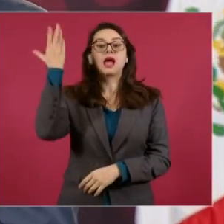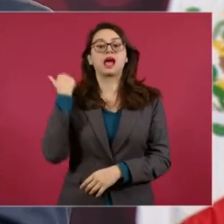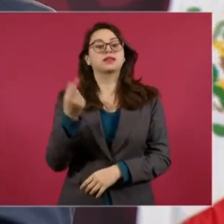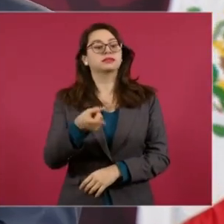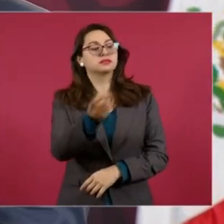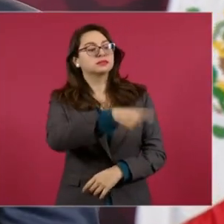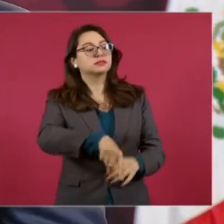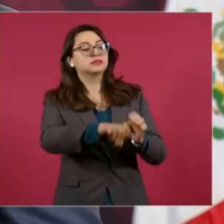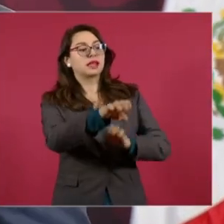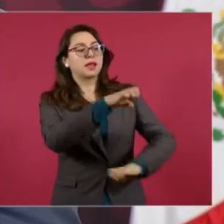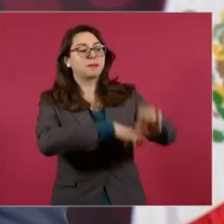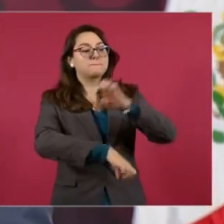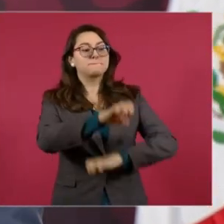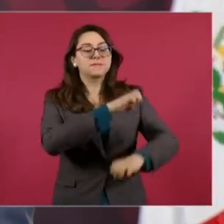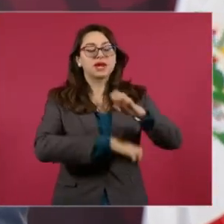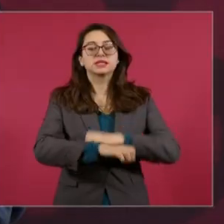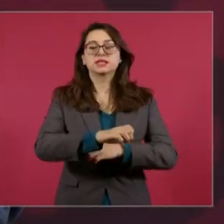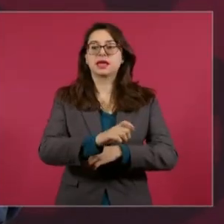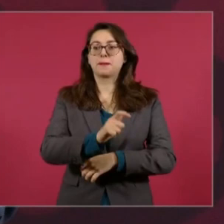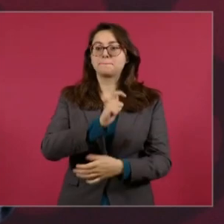Increíble, Sabritas,